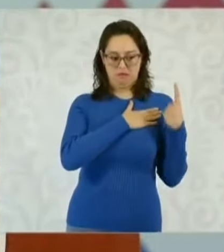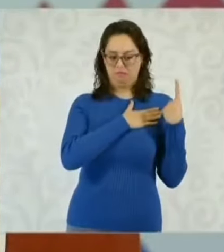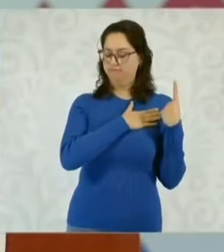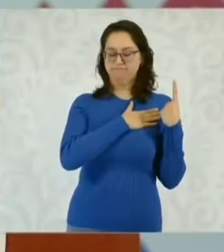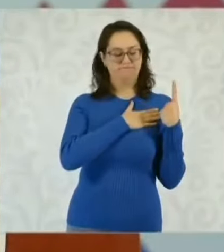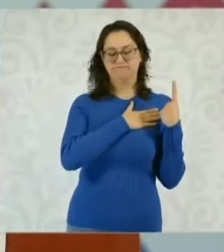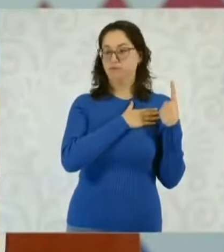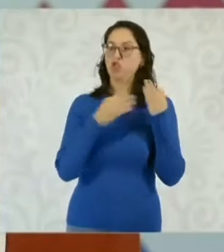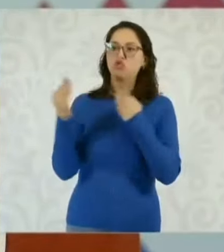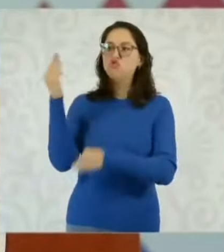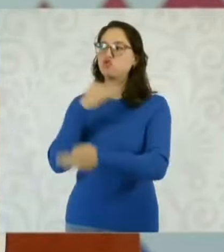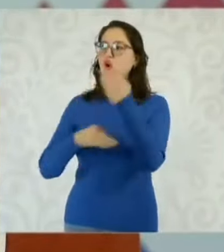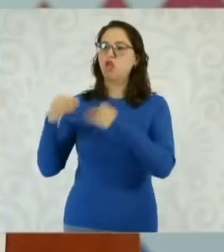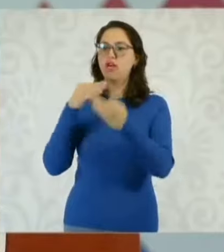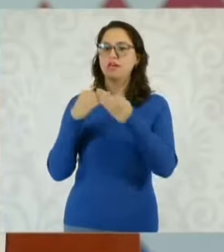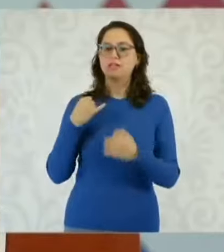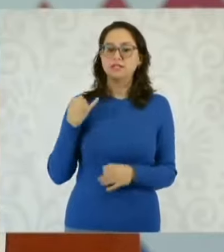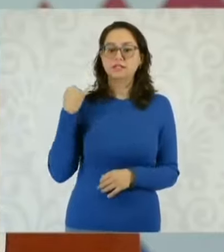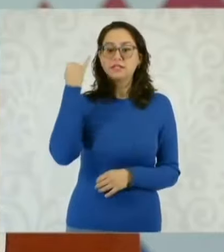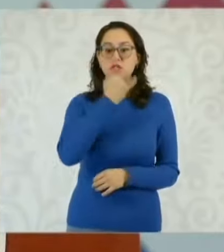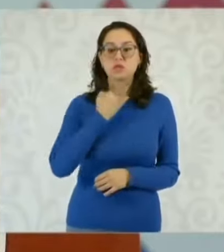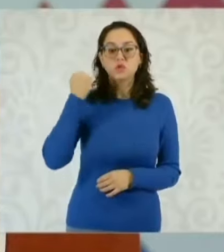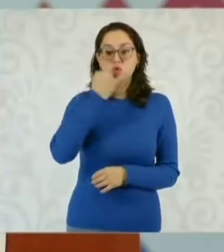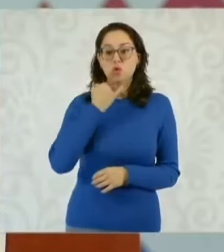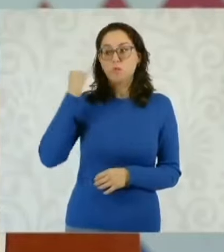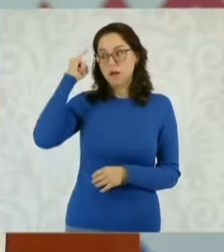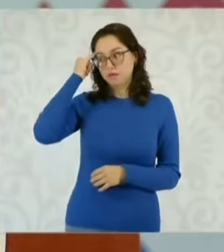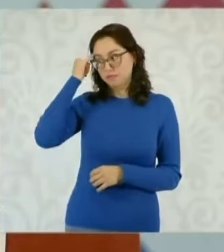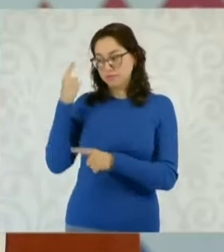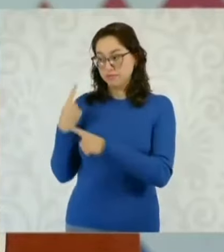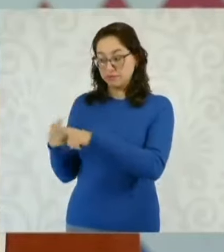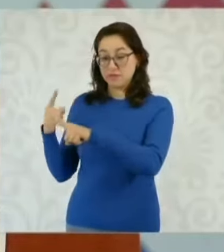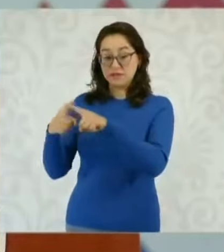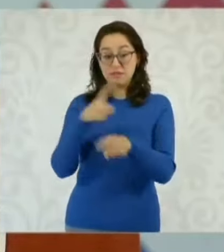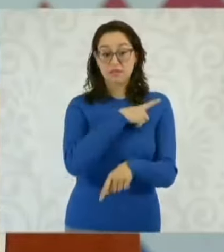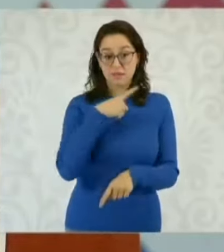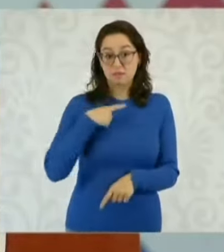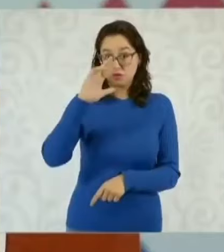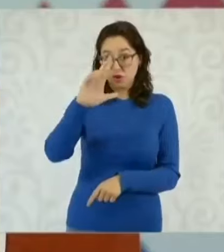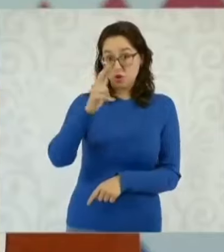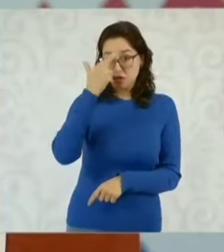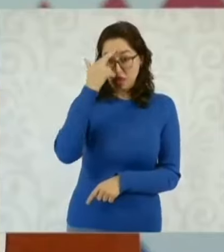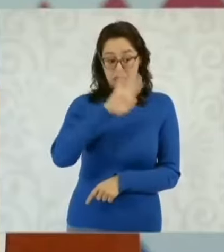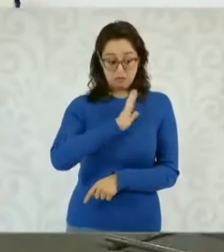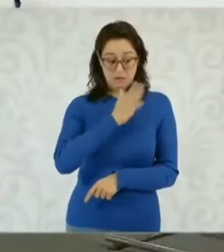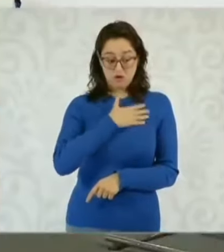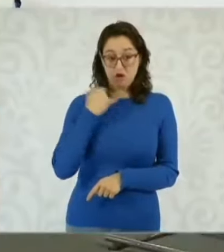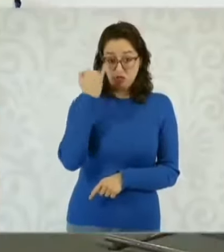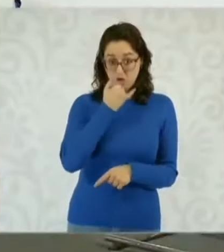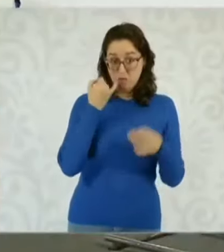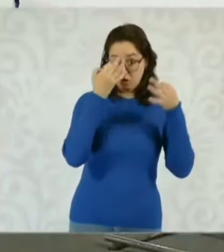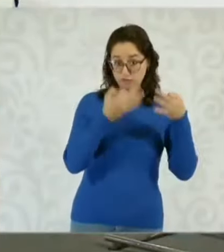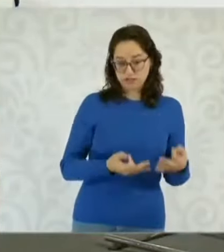español como lenguas nacionales, y aquí hace falta recordar que en México no existe una lengua oficial. Siguiente, por favor.